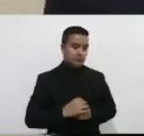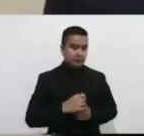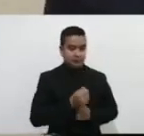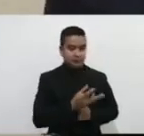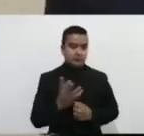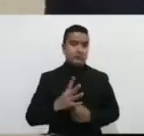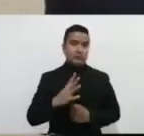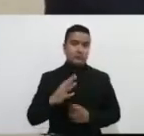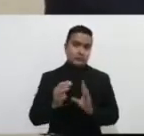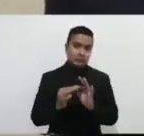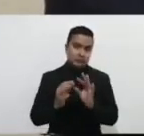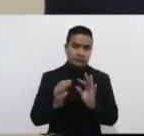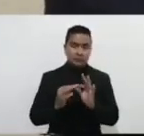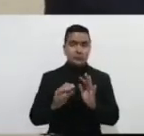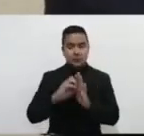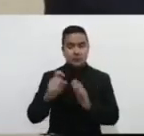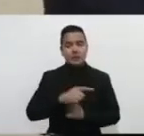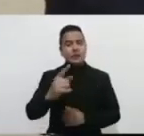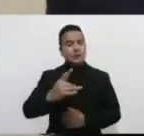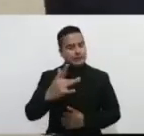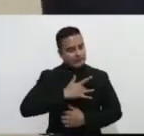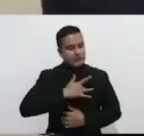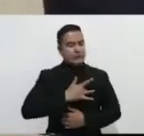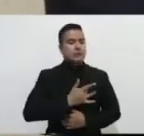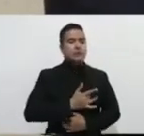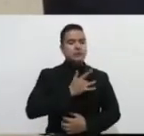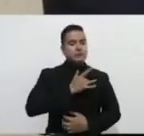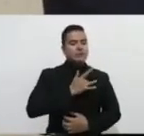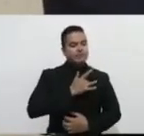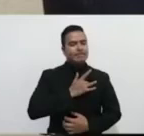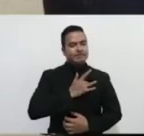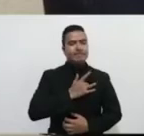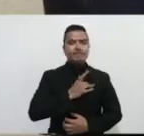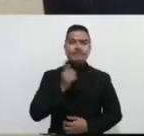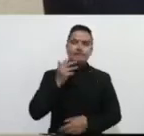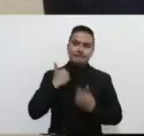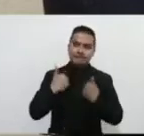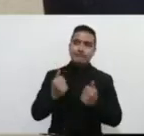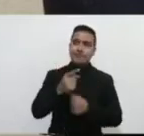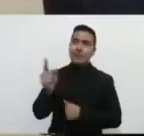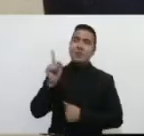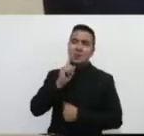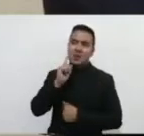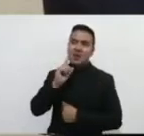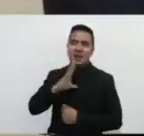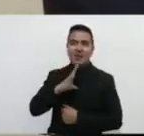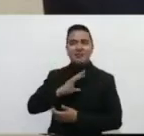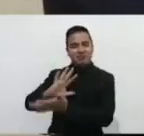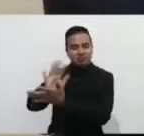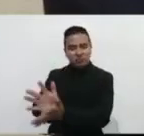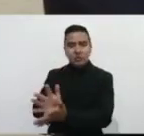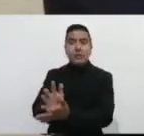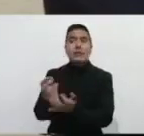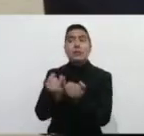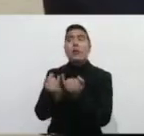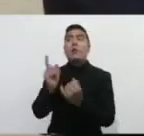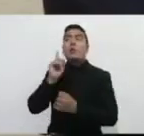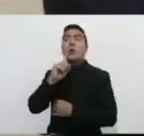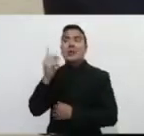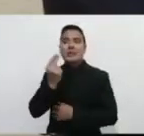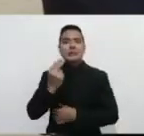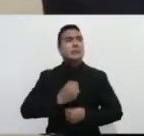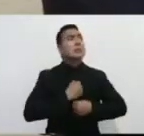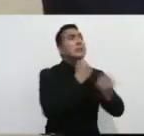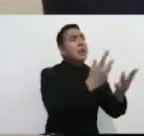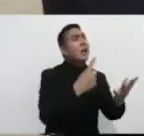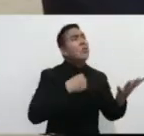creo que lo primero que estamos haciendo es difundir la información, tratando de sensibilizar de que existe este problema y